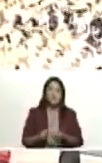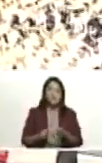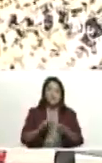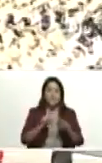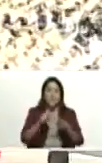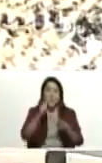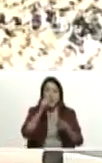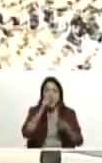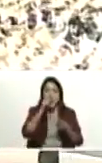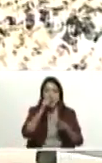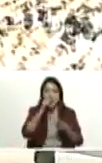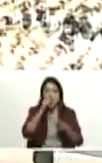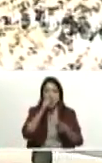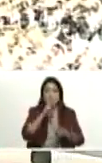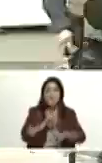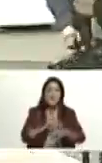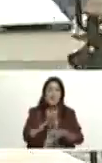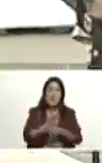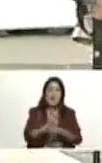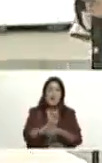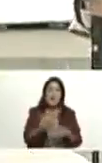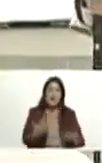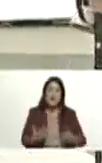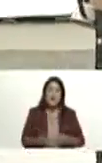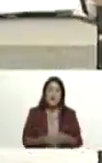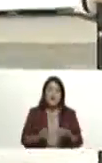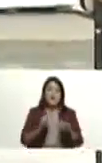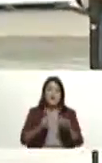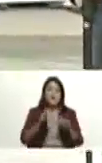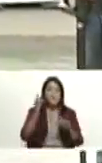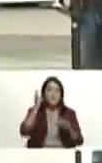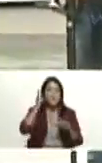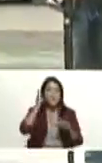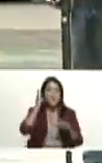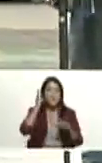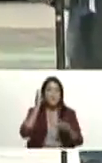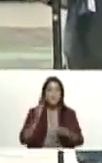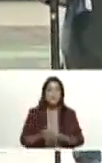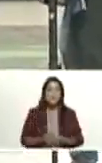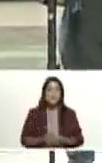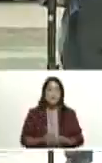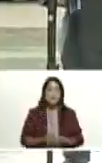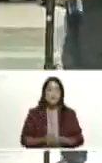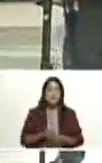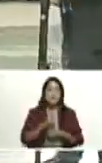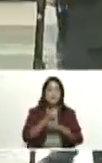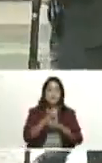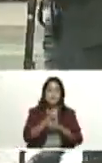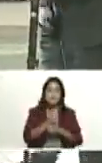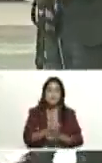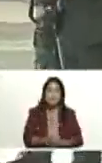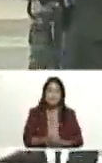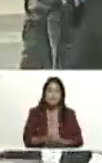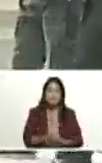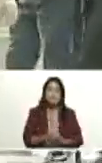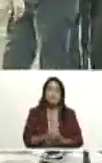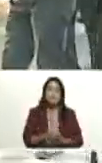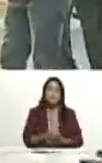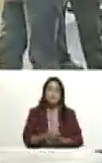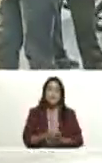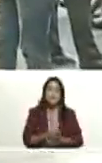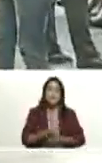médico especialista en medicina de emergencia y desastre. Gabriela Alejandra Maestre Figueroa, médica especialista en gestión integral de